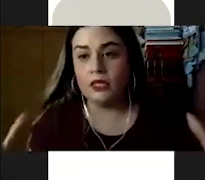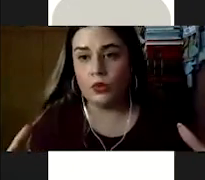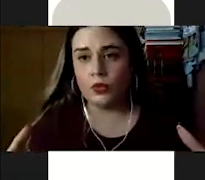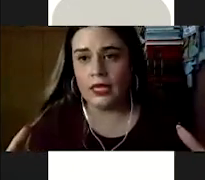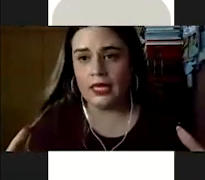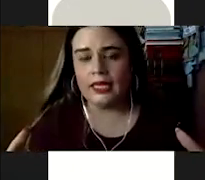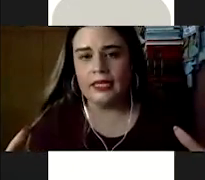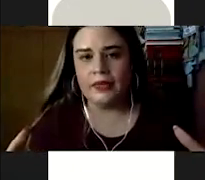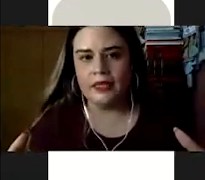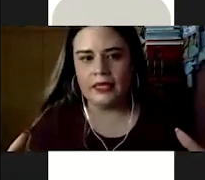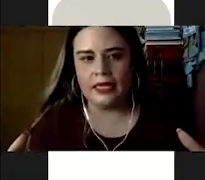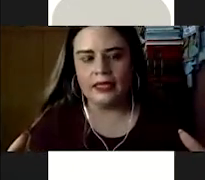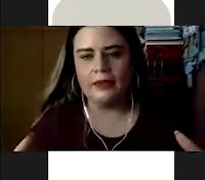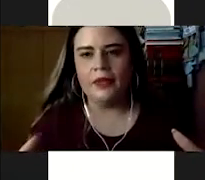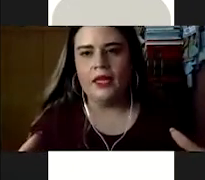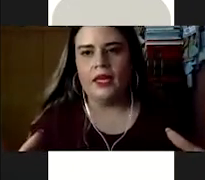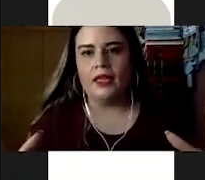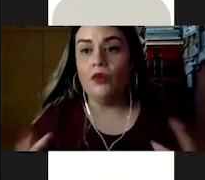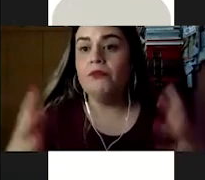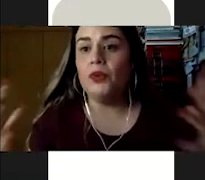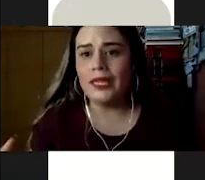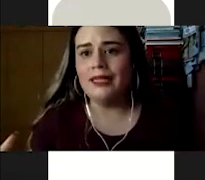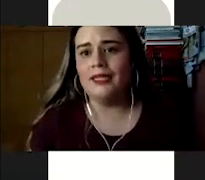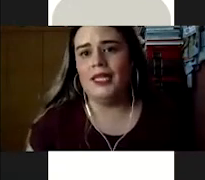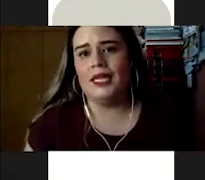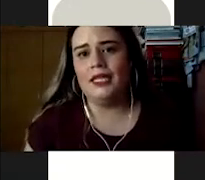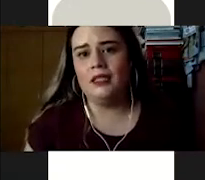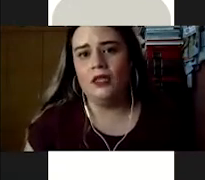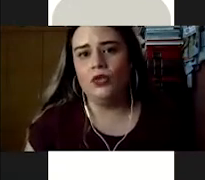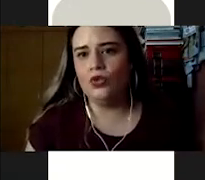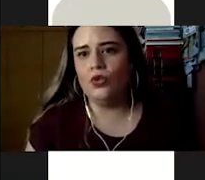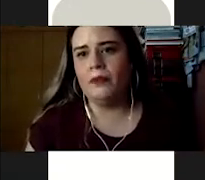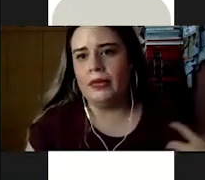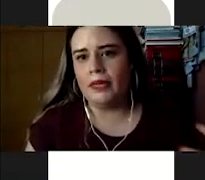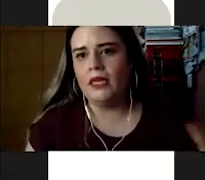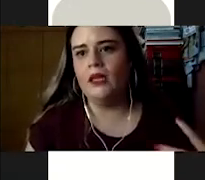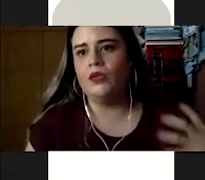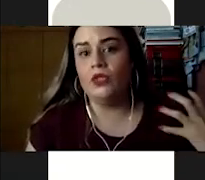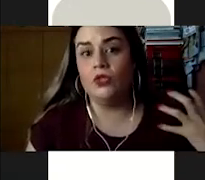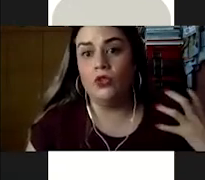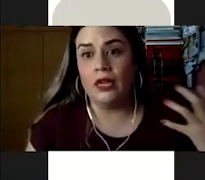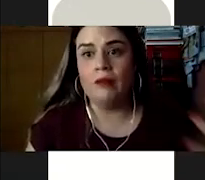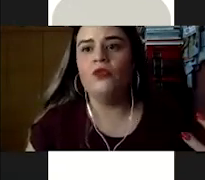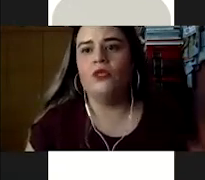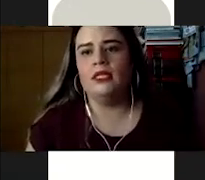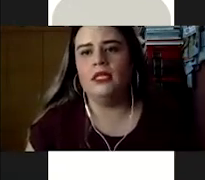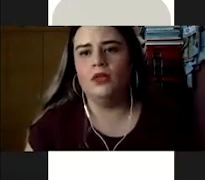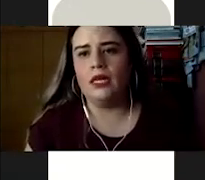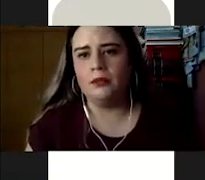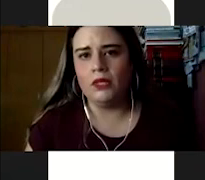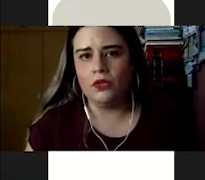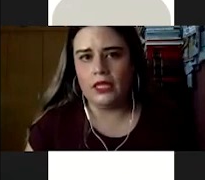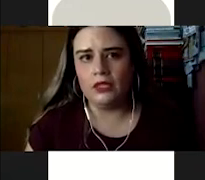está estructurada la Agenda 2030, de lo importante que es no solo para México, sino lo que el mundo está haciendo